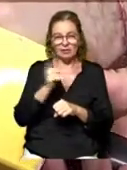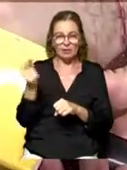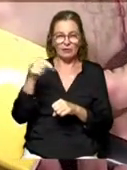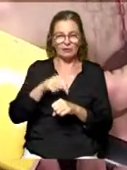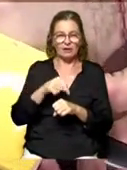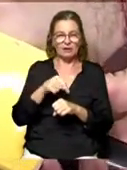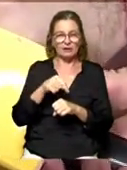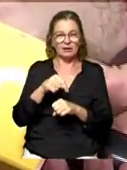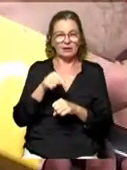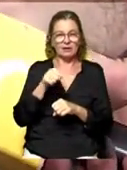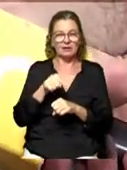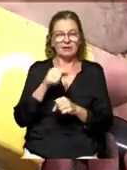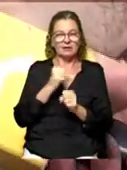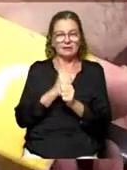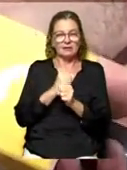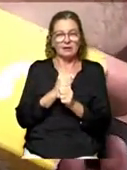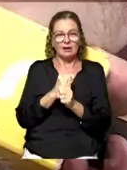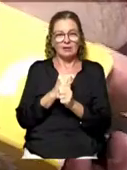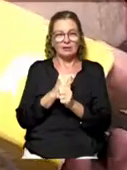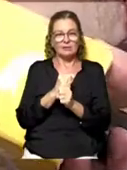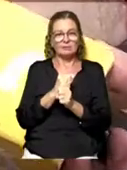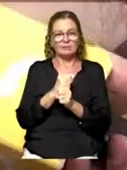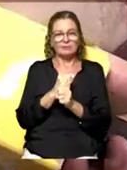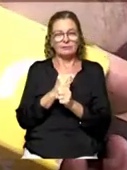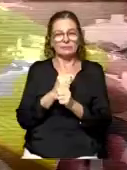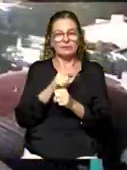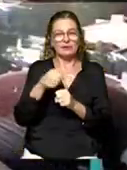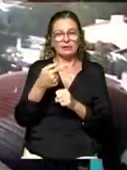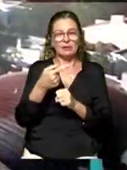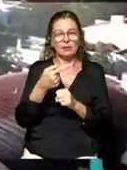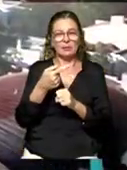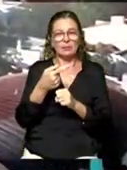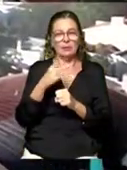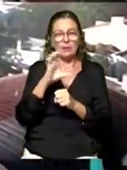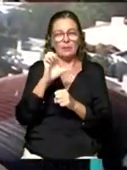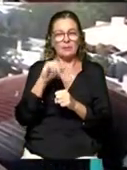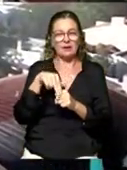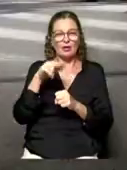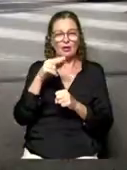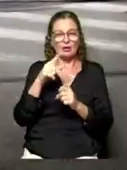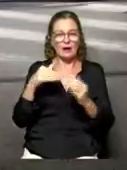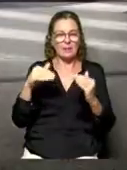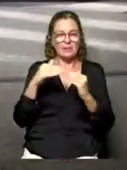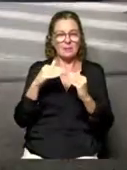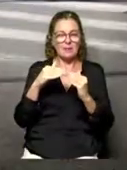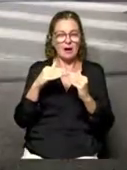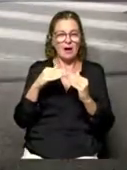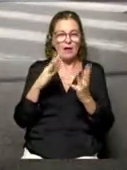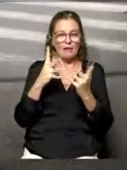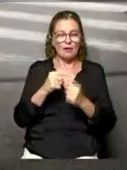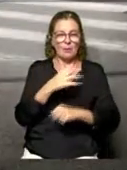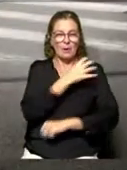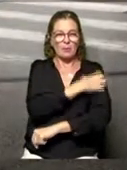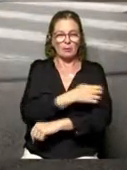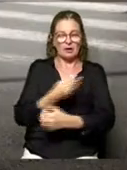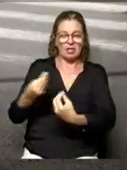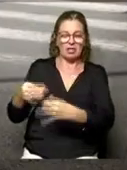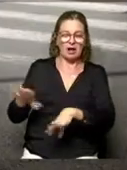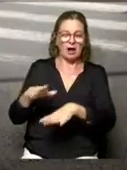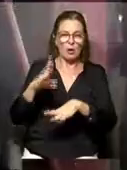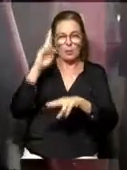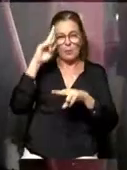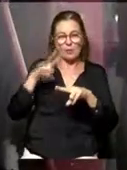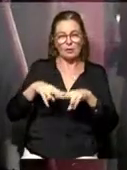gringo, ese sí es trabajador. Y después otra, y al peón hay que flotarlo de igual manera que al pobre, y si no le gusta hay que dejarlos morir de hambre.